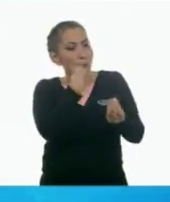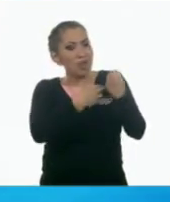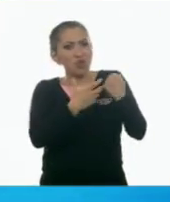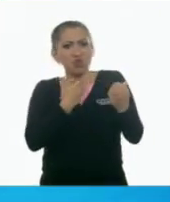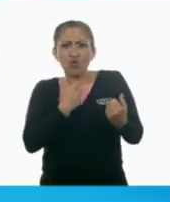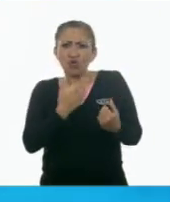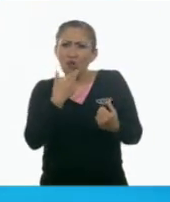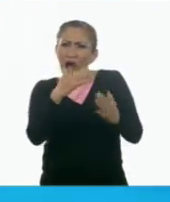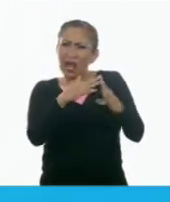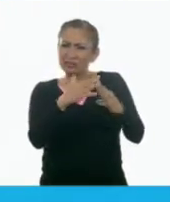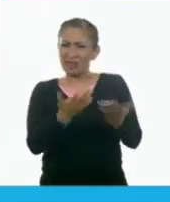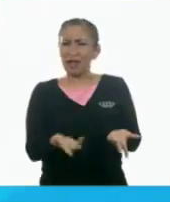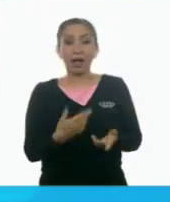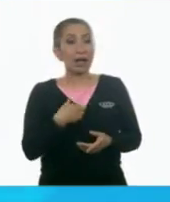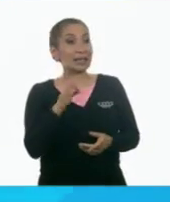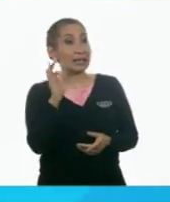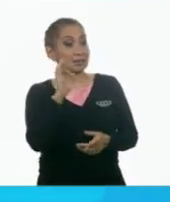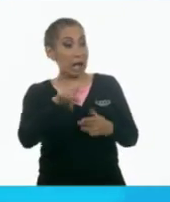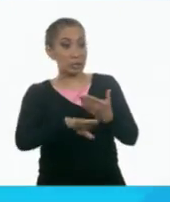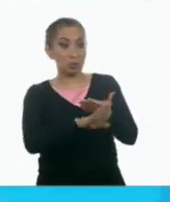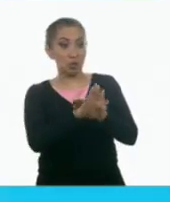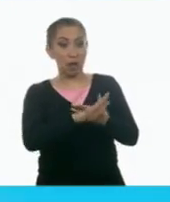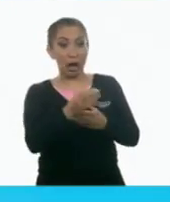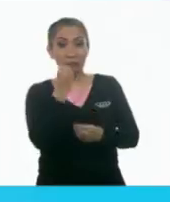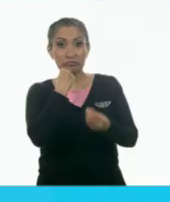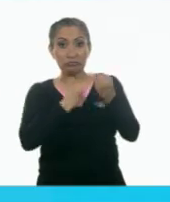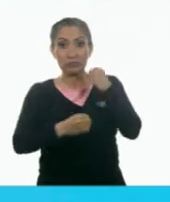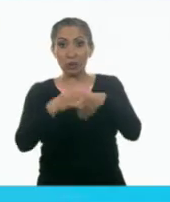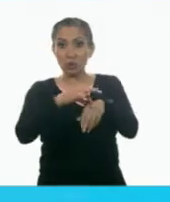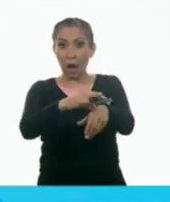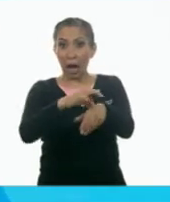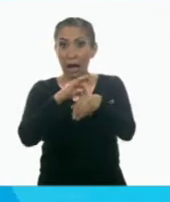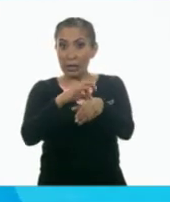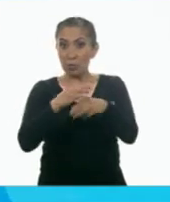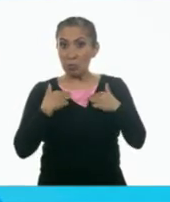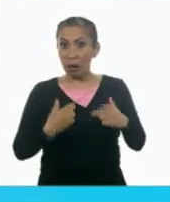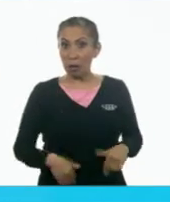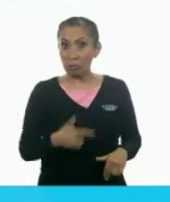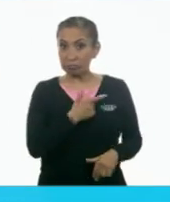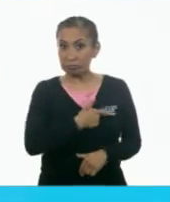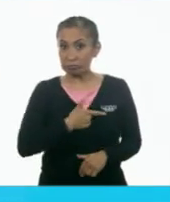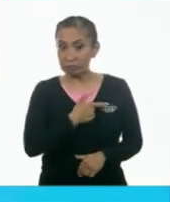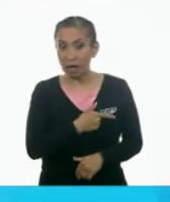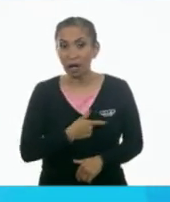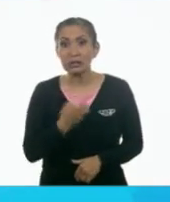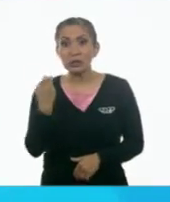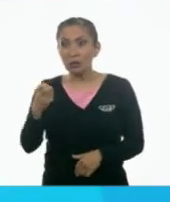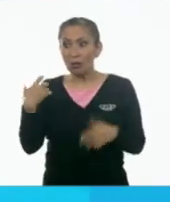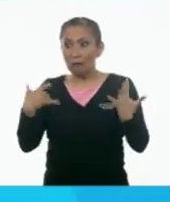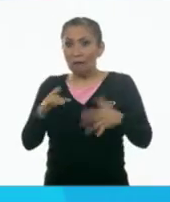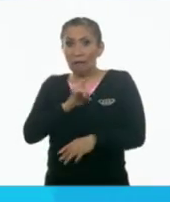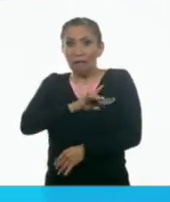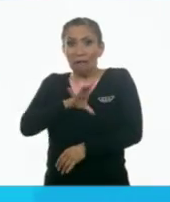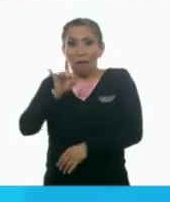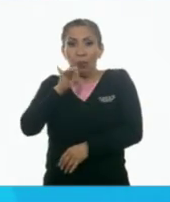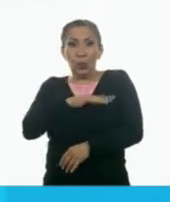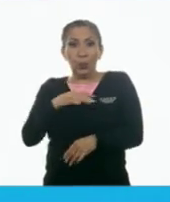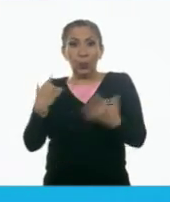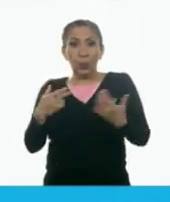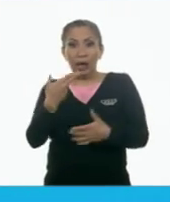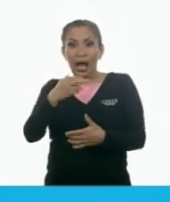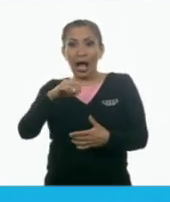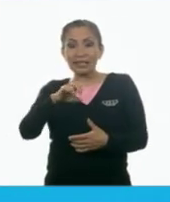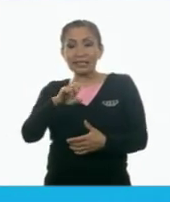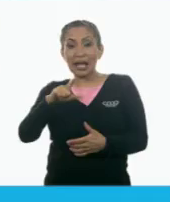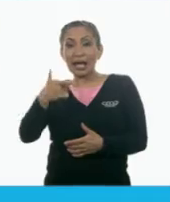casa? Es que a lo mejor era una bruja caníbal, supongo. ¡Eso sí que da miedo!